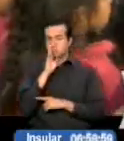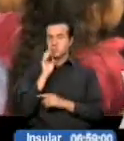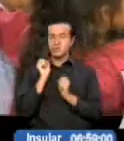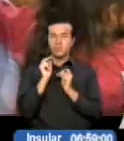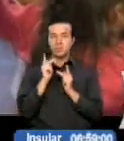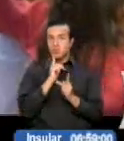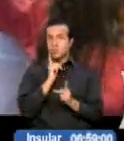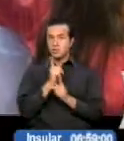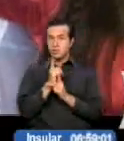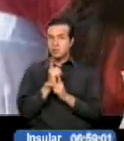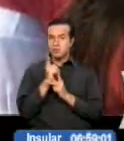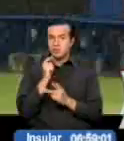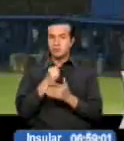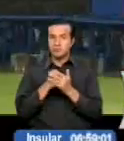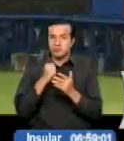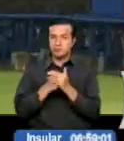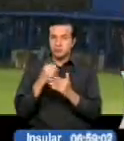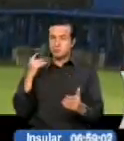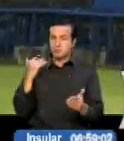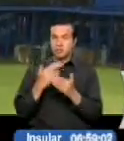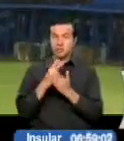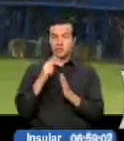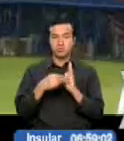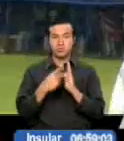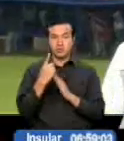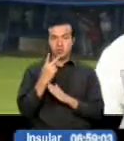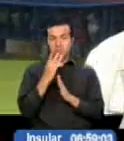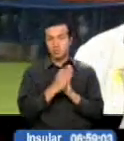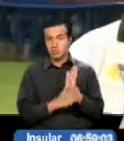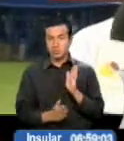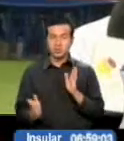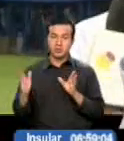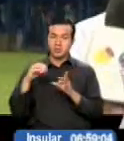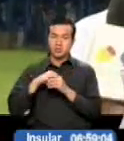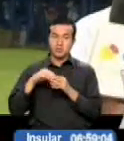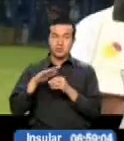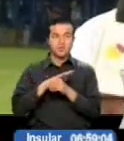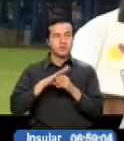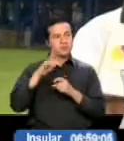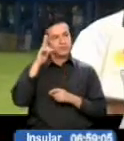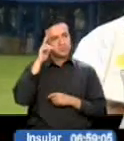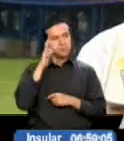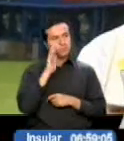oportunidad desde que estuvimos en el Quito 2011 en la reserva y creo que